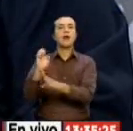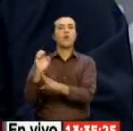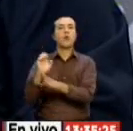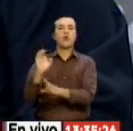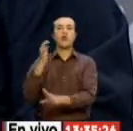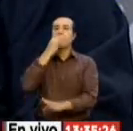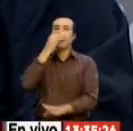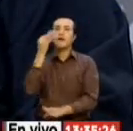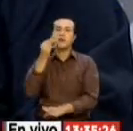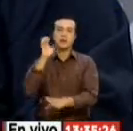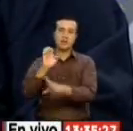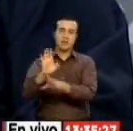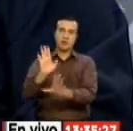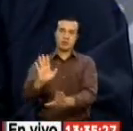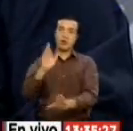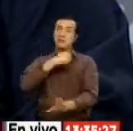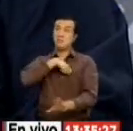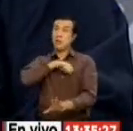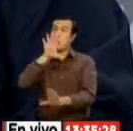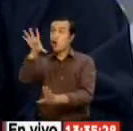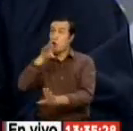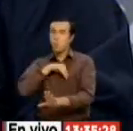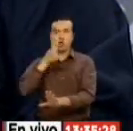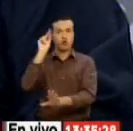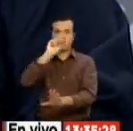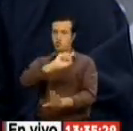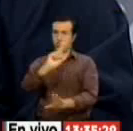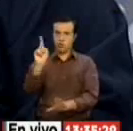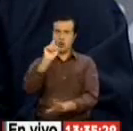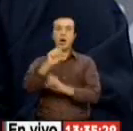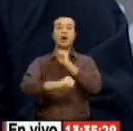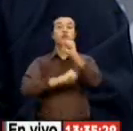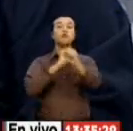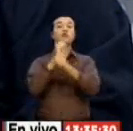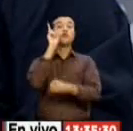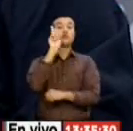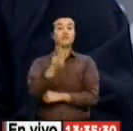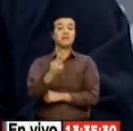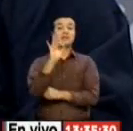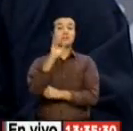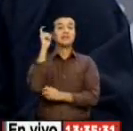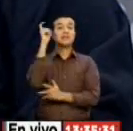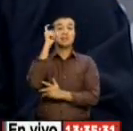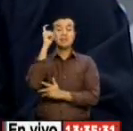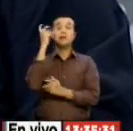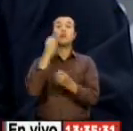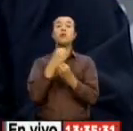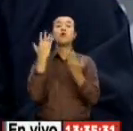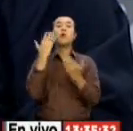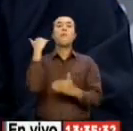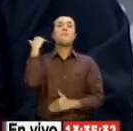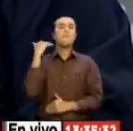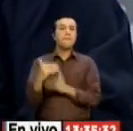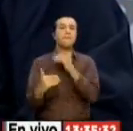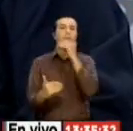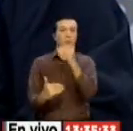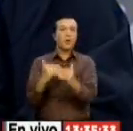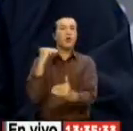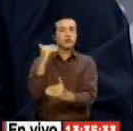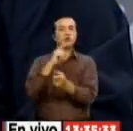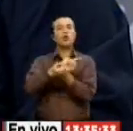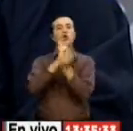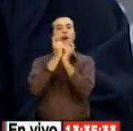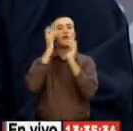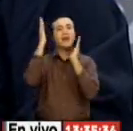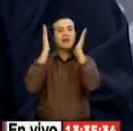realidad ecuatoriana. Eso significa que nosotros en el año 2019 ya debemos llegar a un proceso de